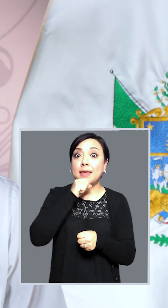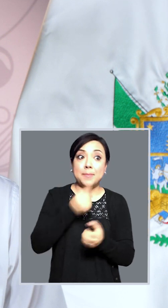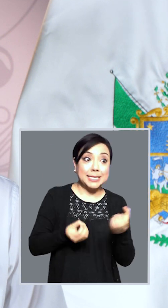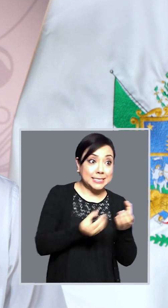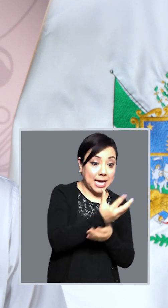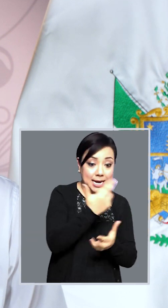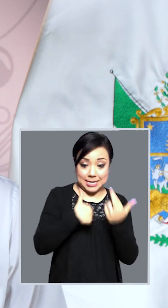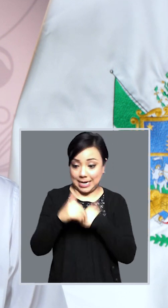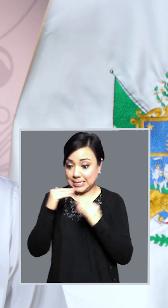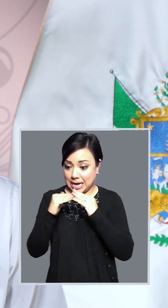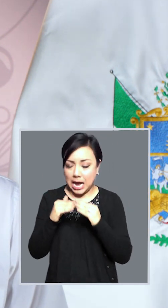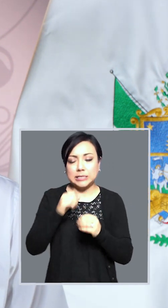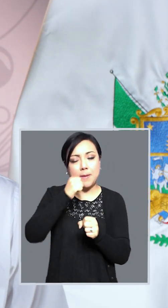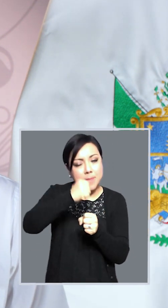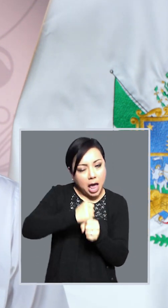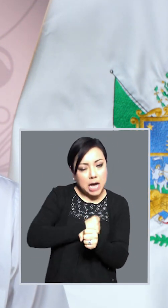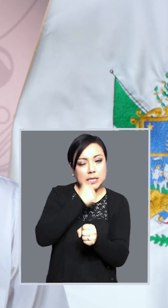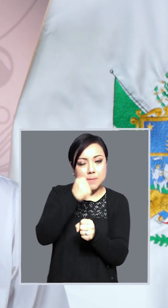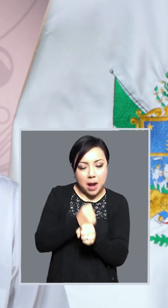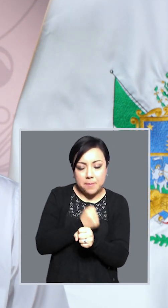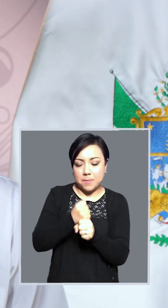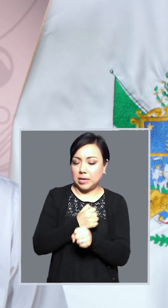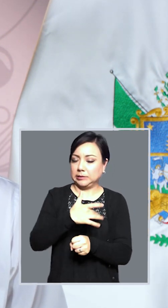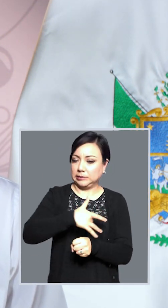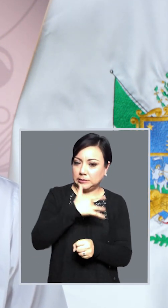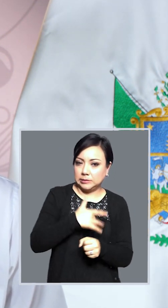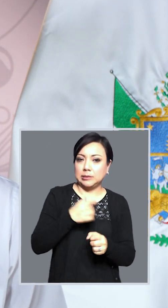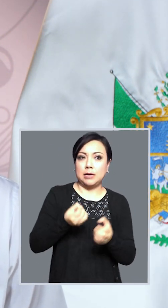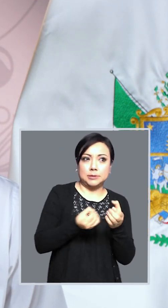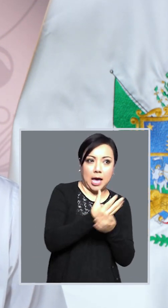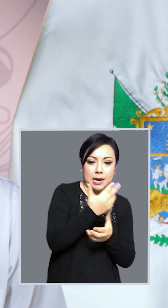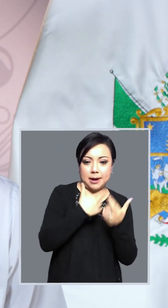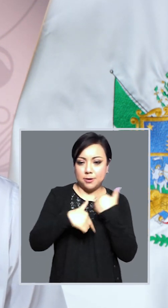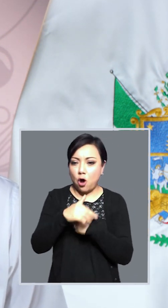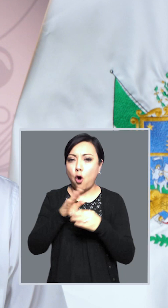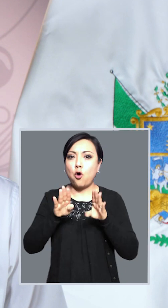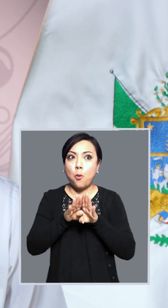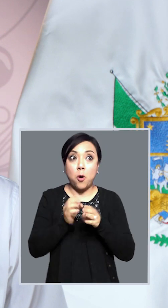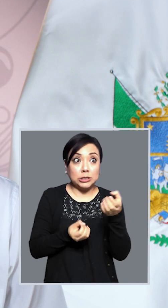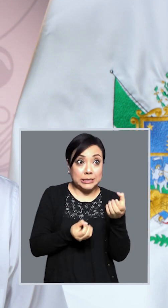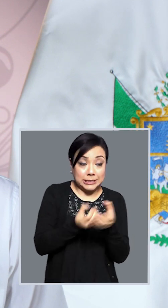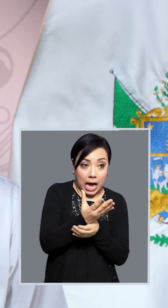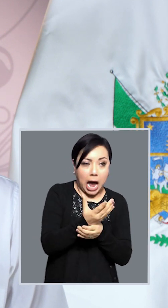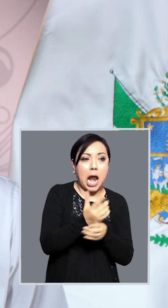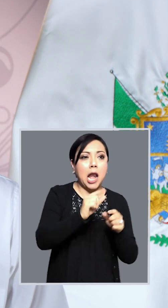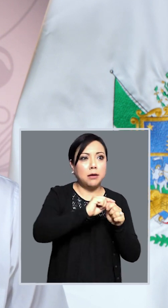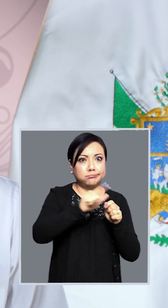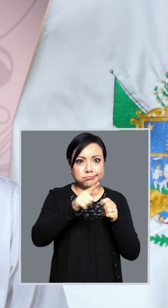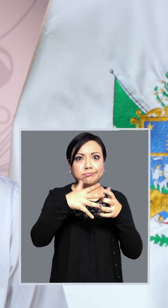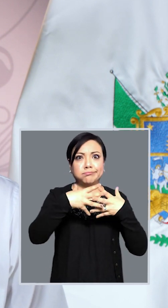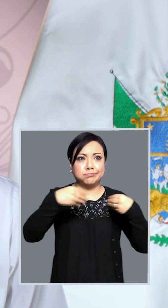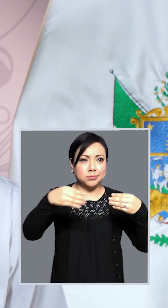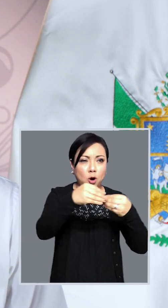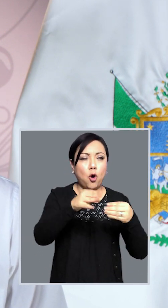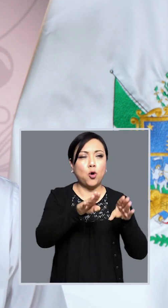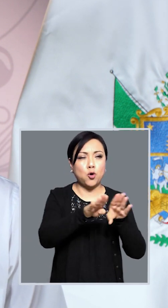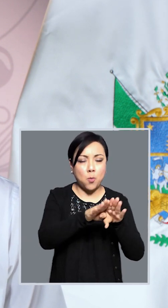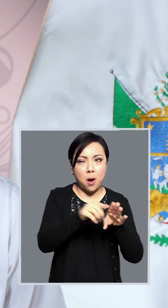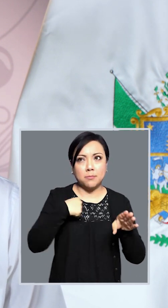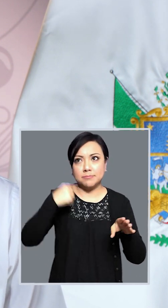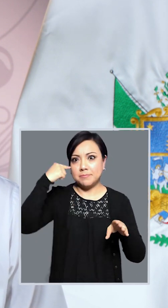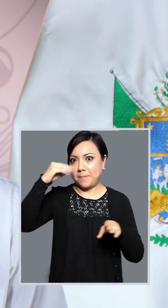en un ciclo que debemos asumir de manera cotidiana medir al consultar los números que revelan que tanta presencia del virus hay en las calles